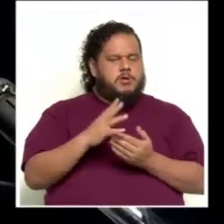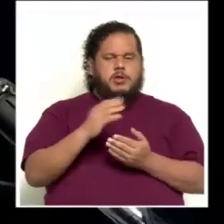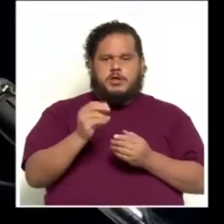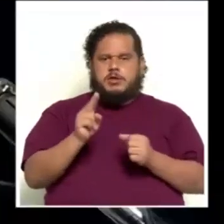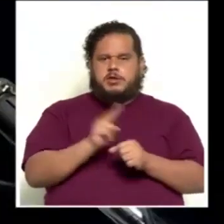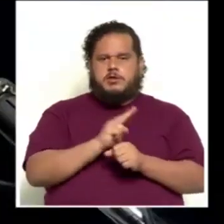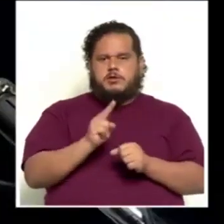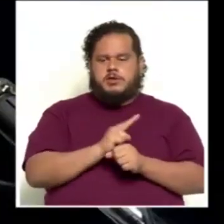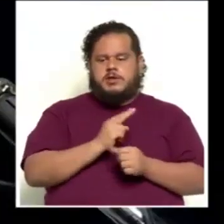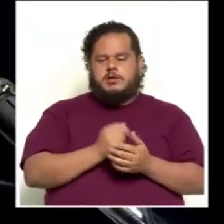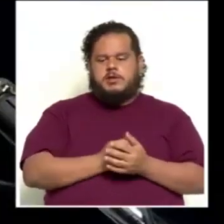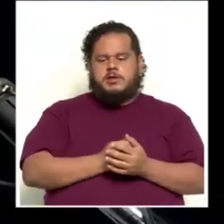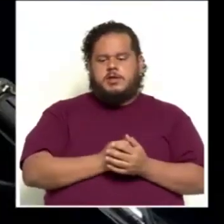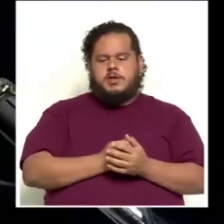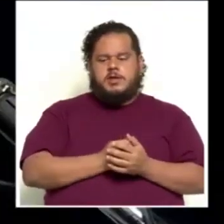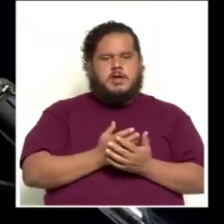utilizan